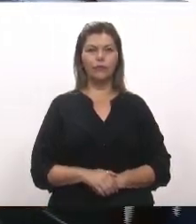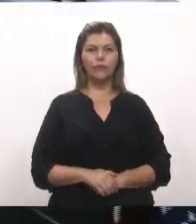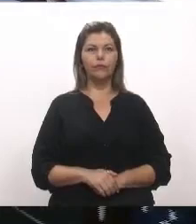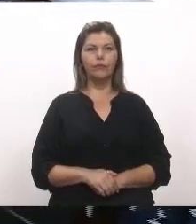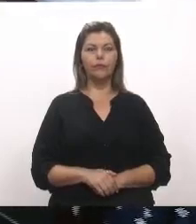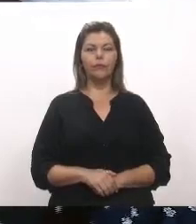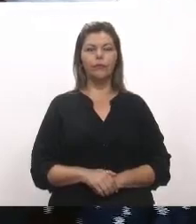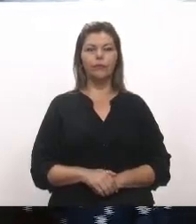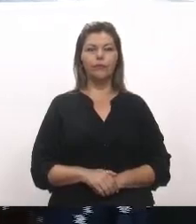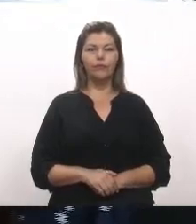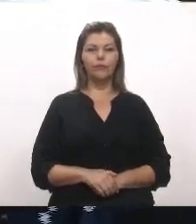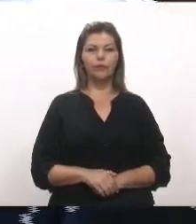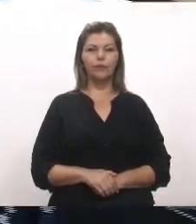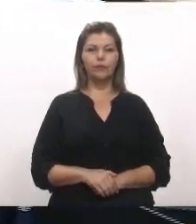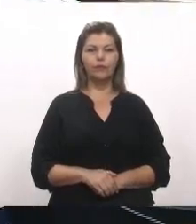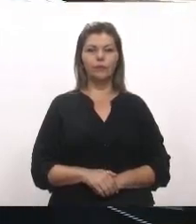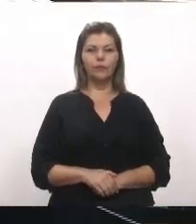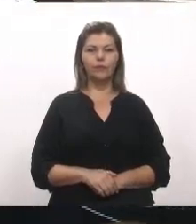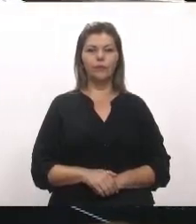No.